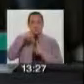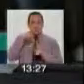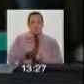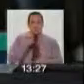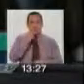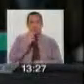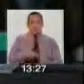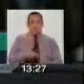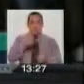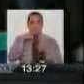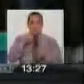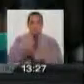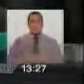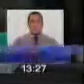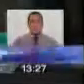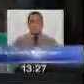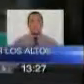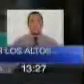solo balazo,